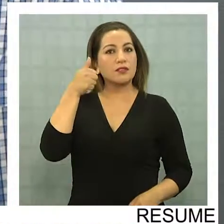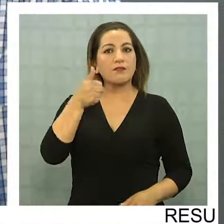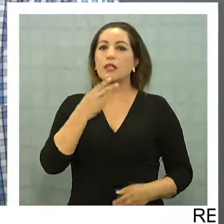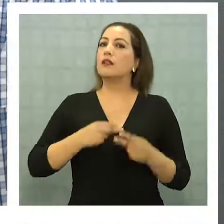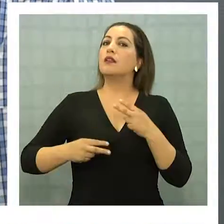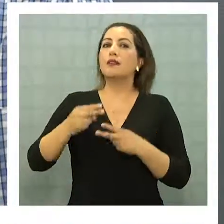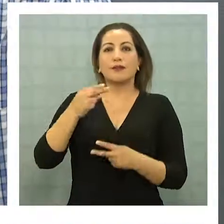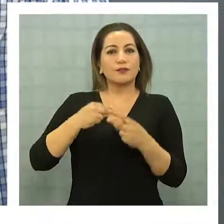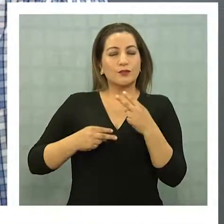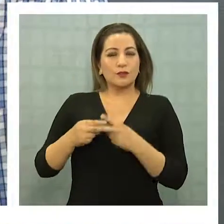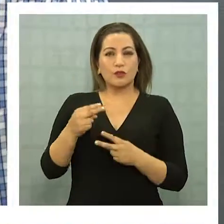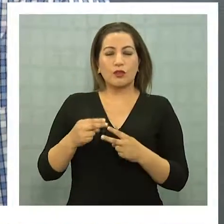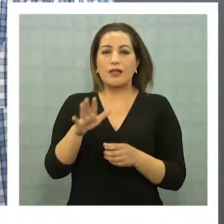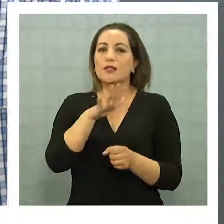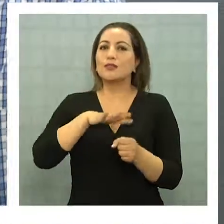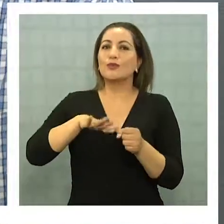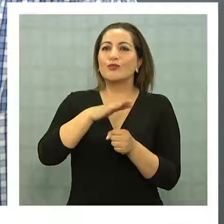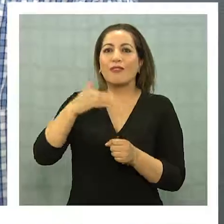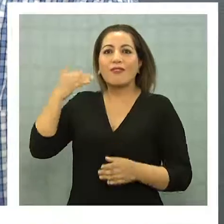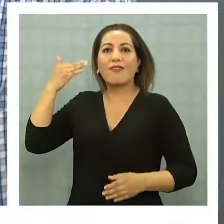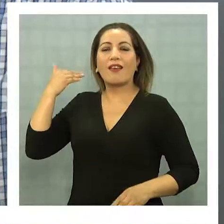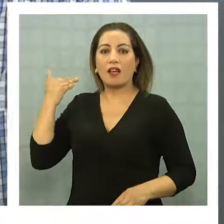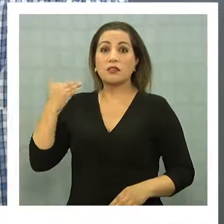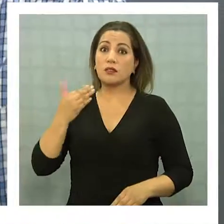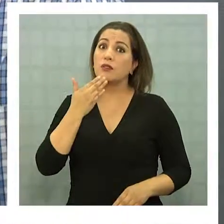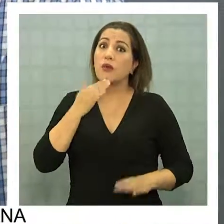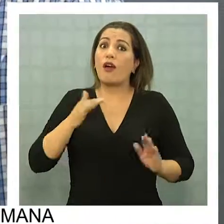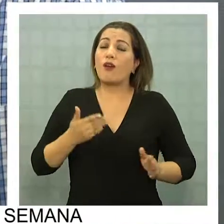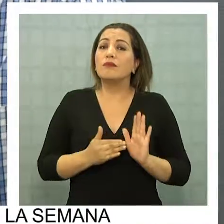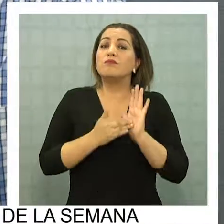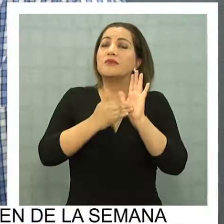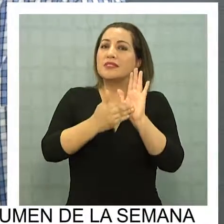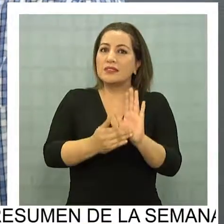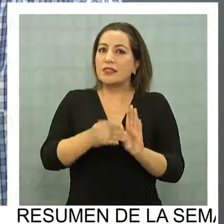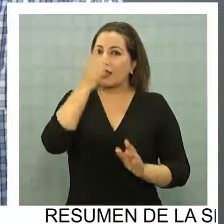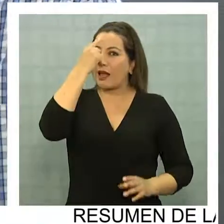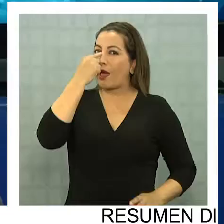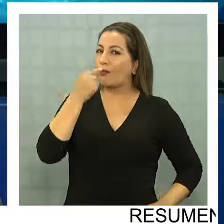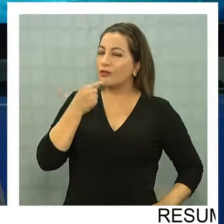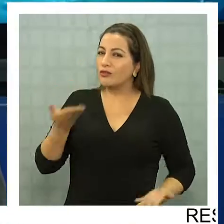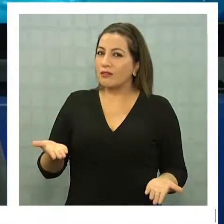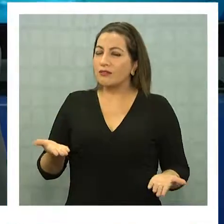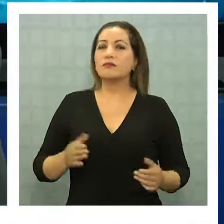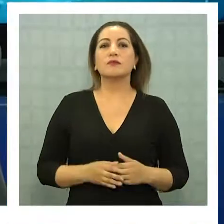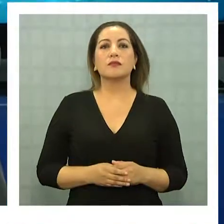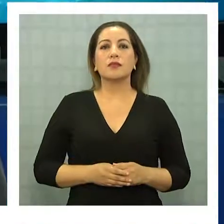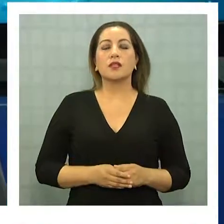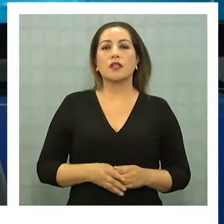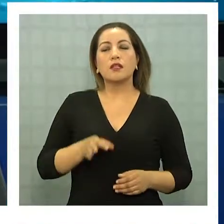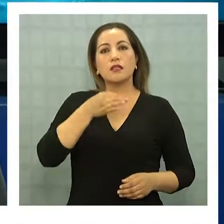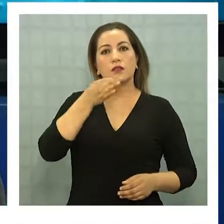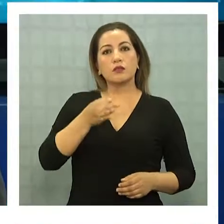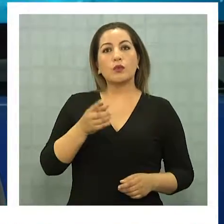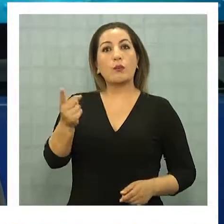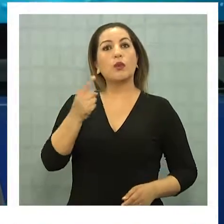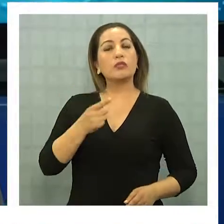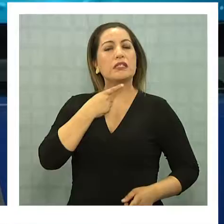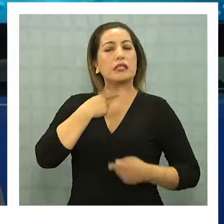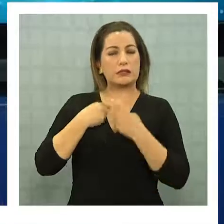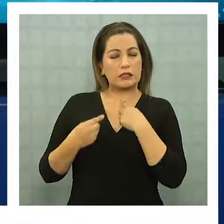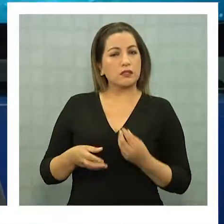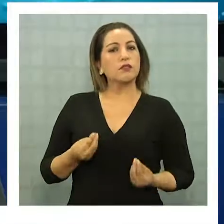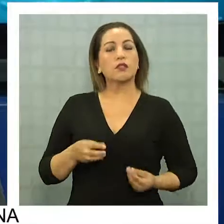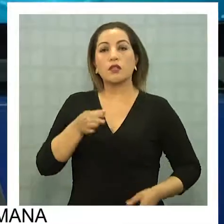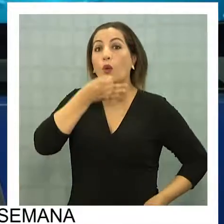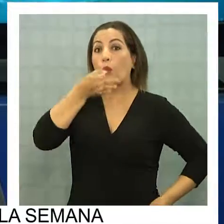bien la historia, conocen los hechos que se presentan ahí en el museo bastante gráfica, digamos. Sí, te cuento, la pregunta es bien interesante, pero te